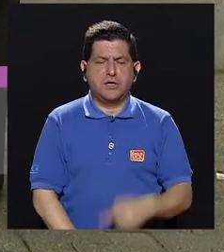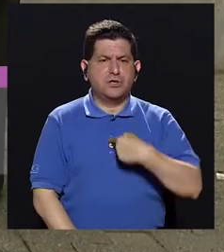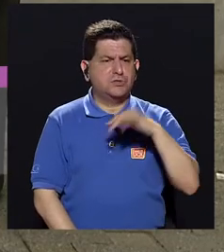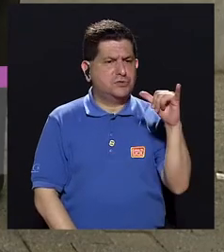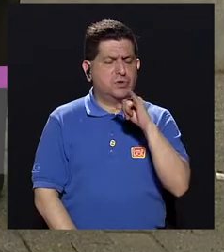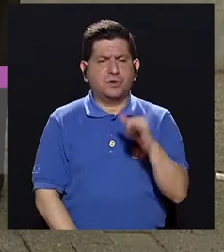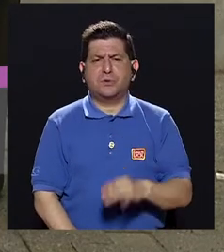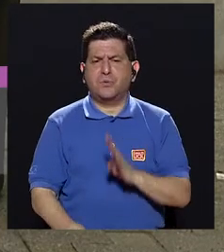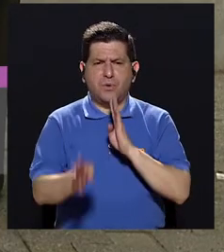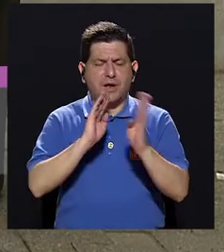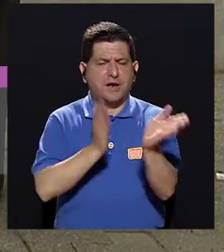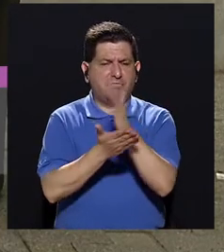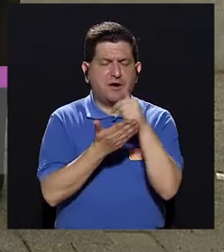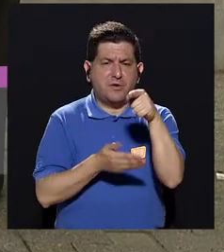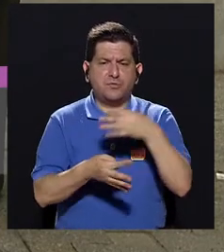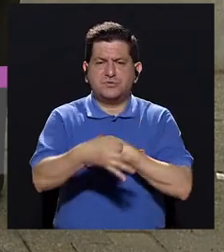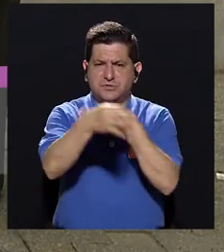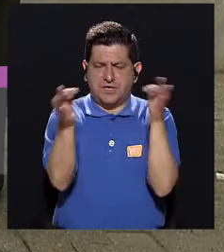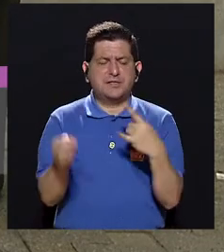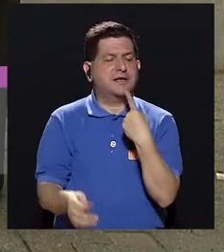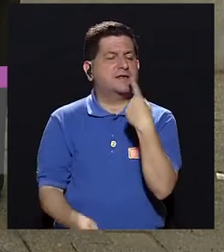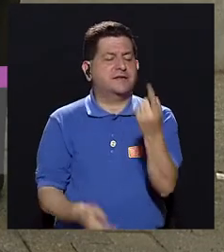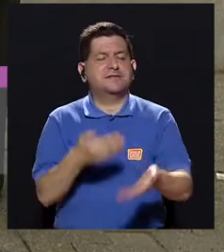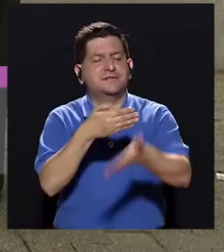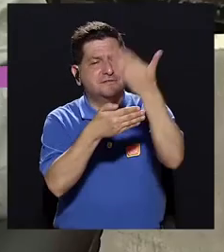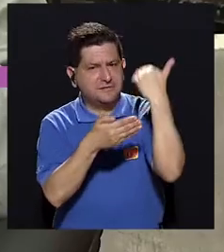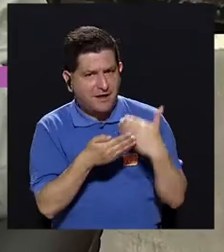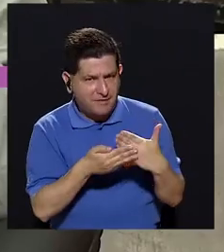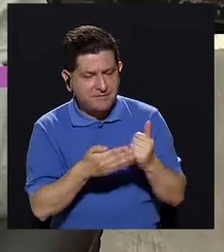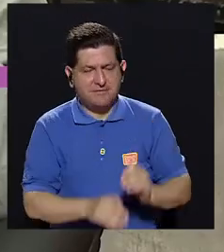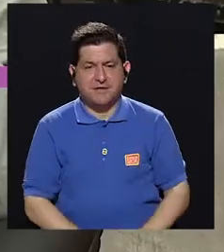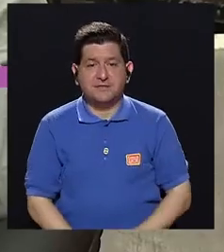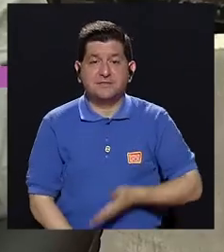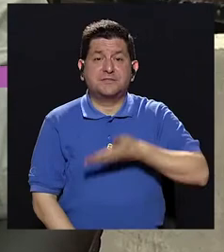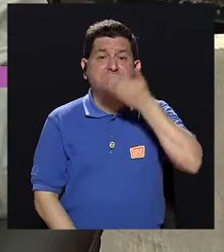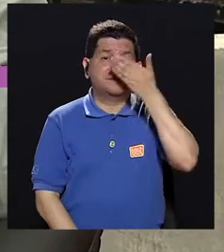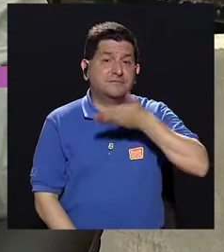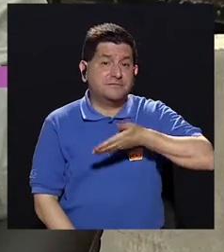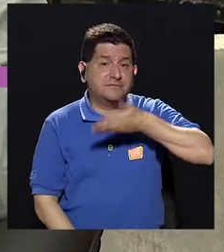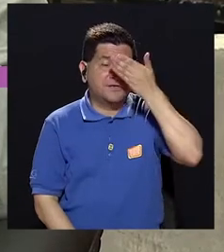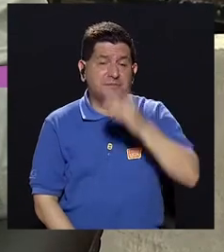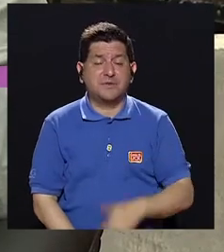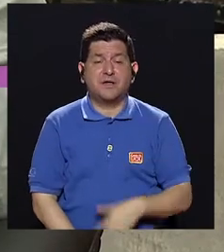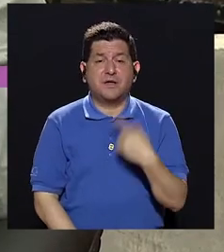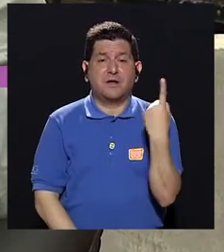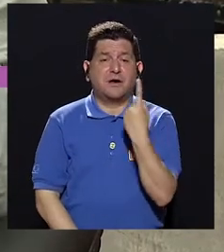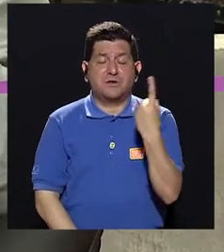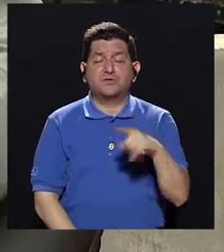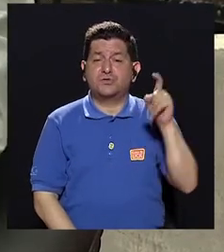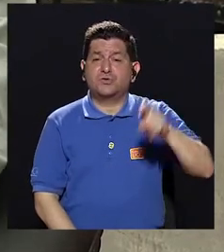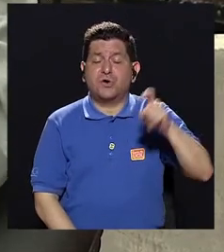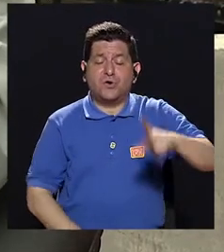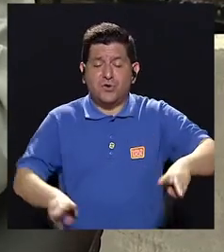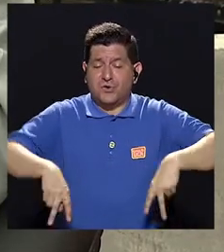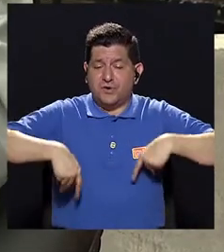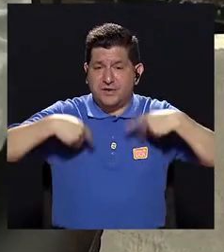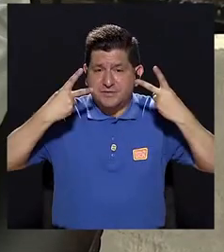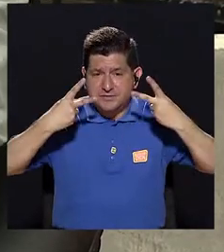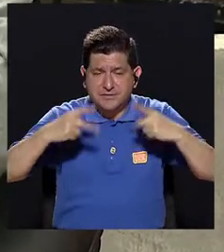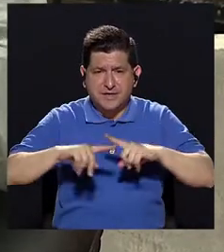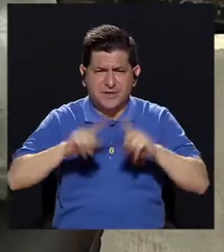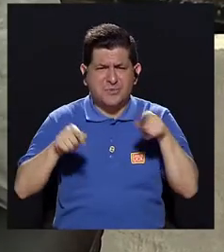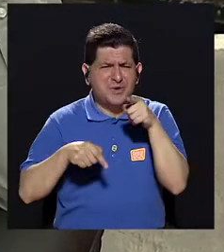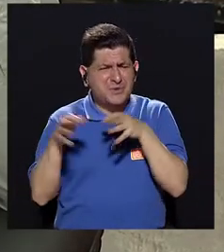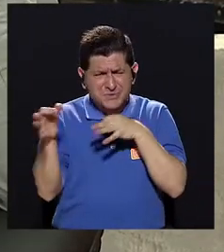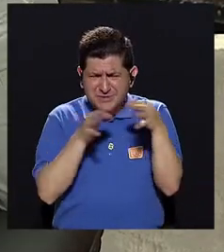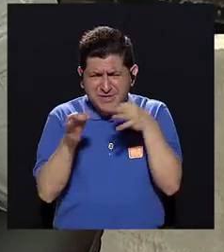pues referencia a algo que vos en un taller alguna vez dijiste, y es que respiramos apenas para vivir, o algo así, pero